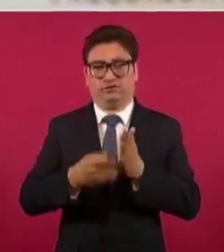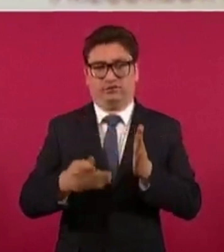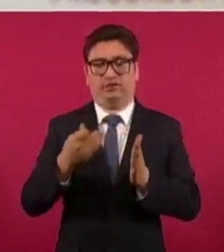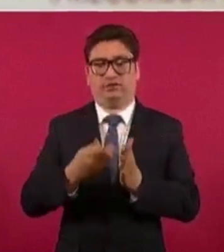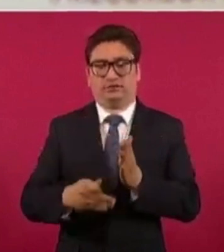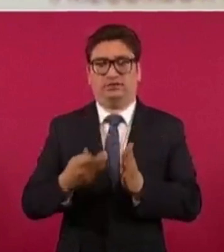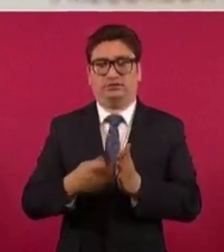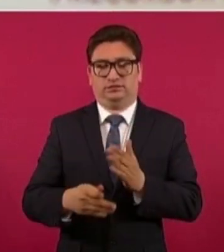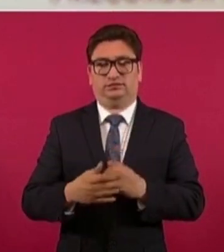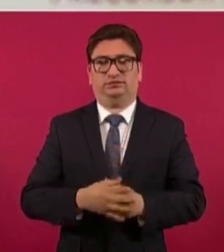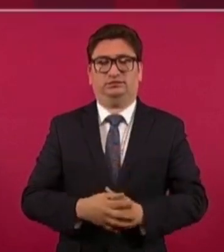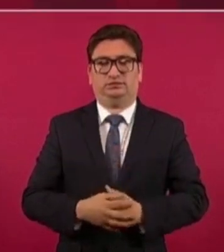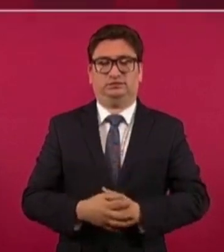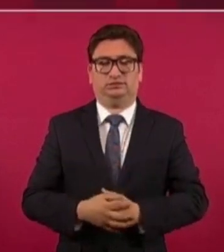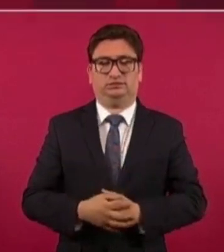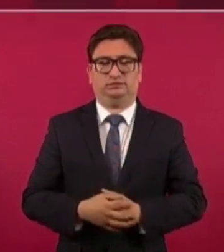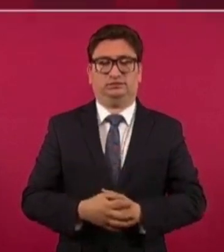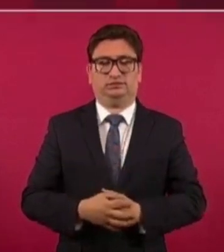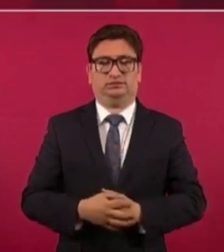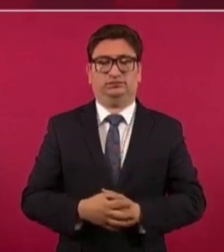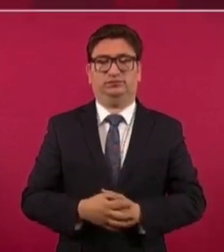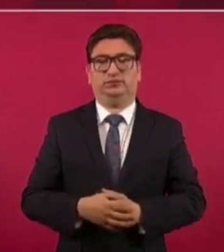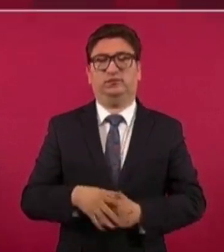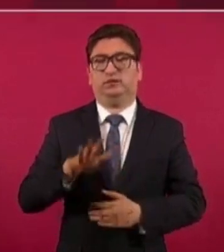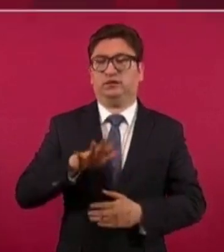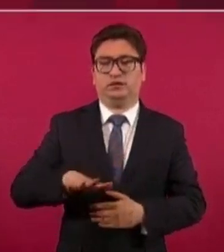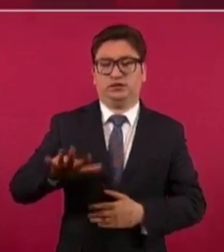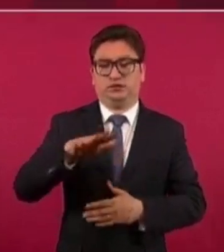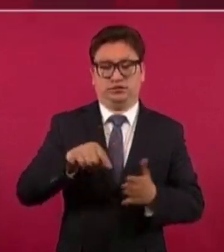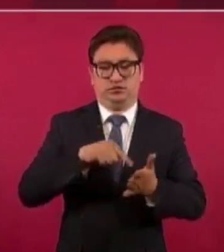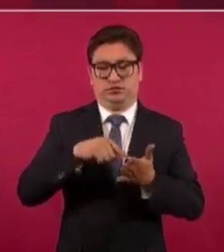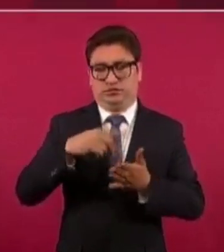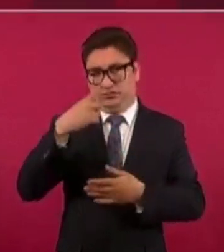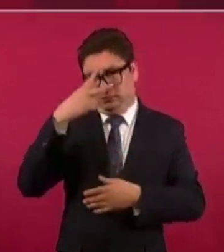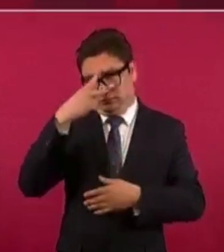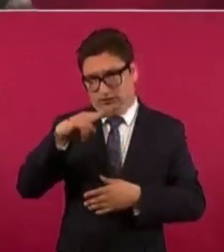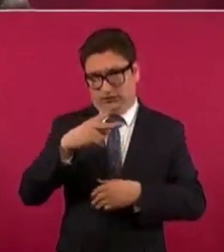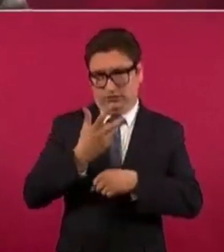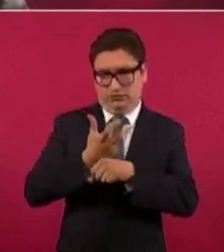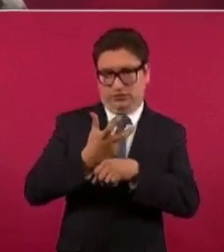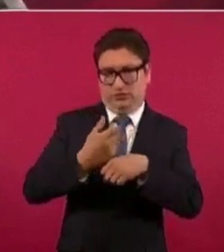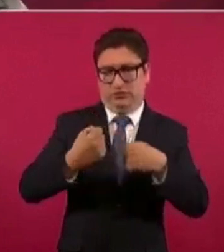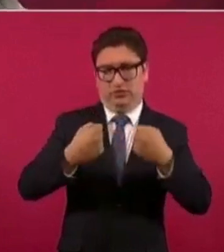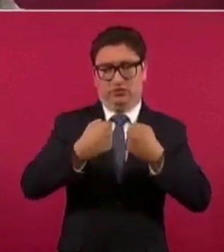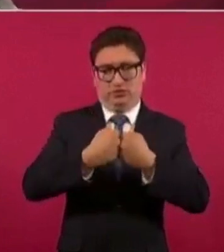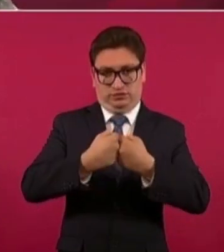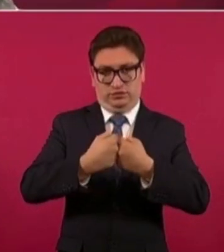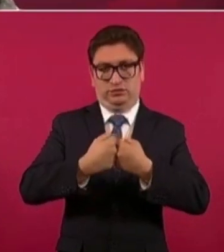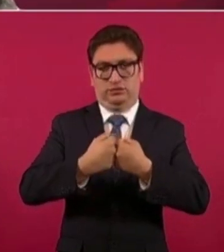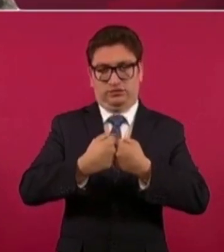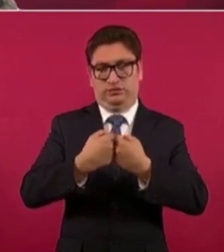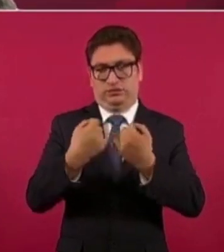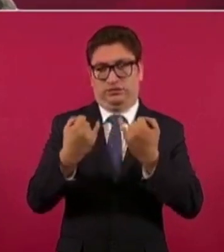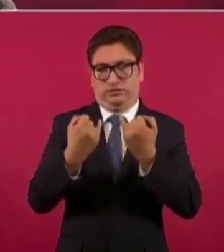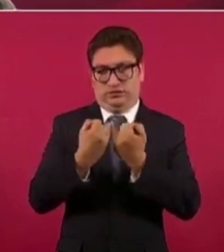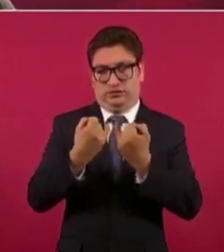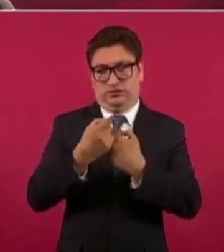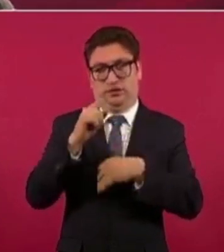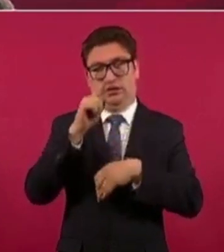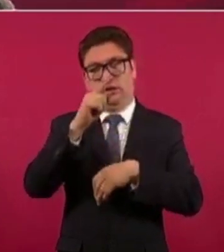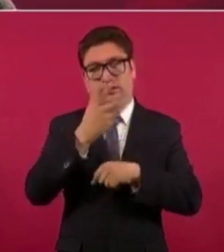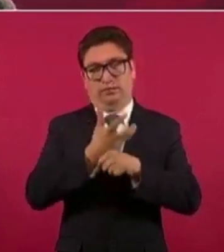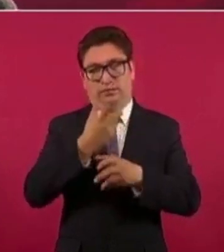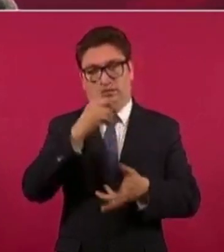En este caso, en la frontera de México con Estados Unidos y al interior de Estados